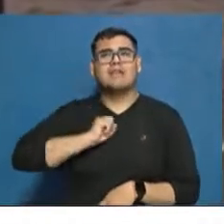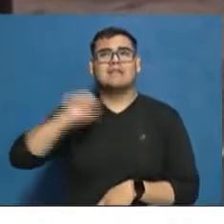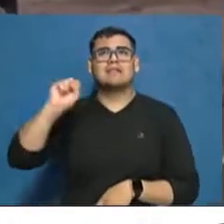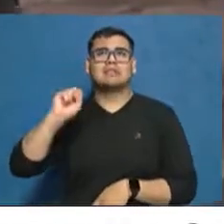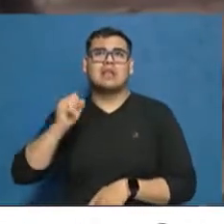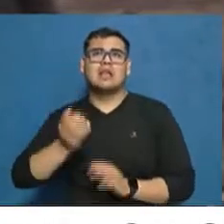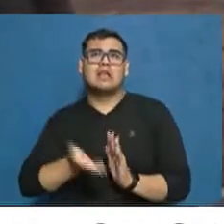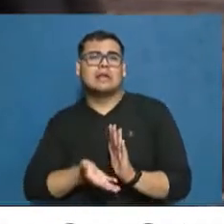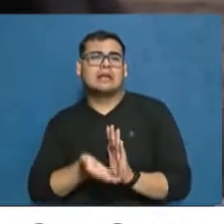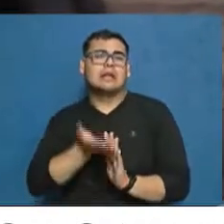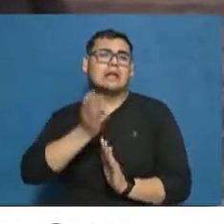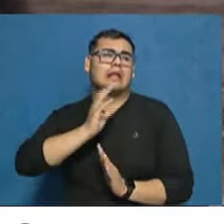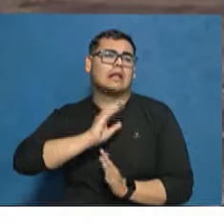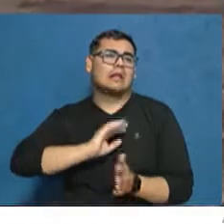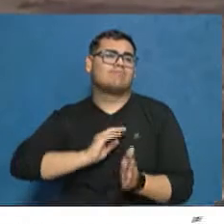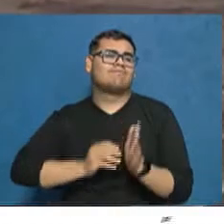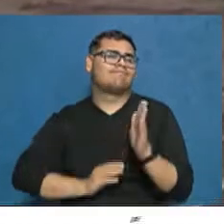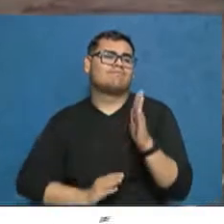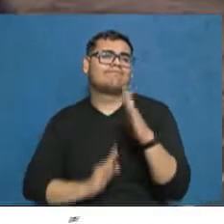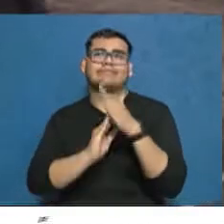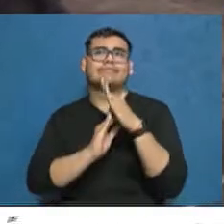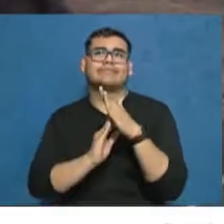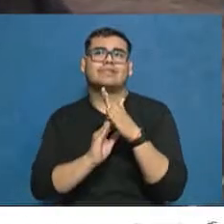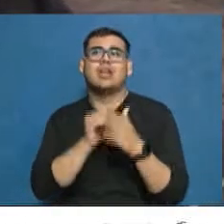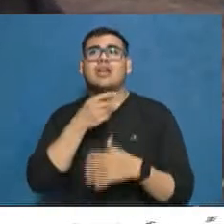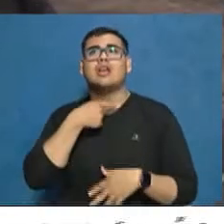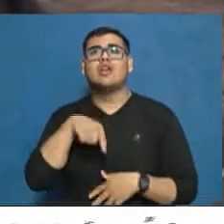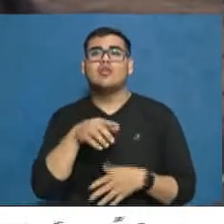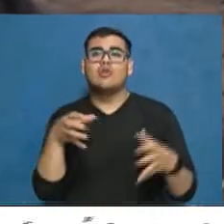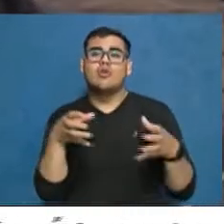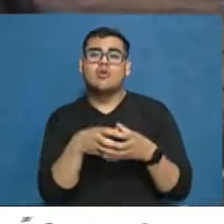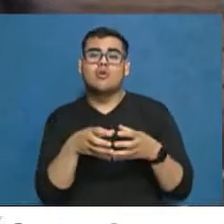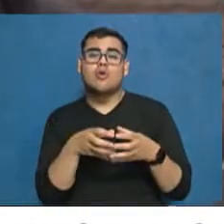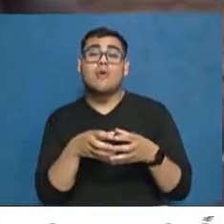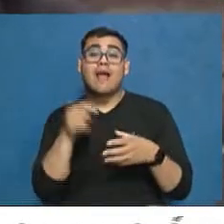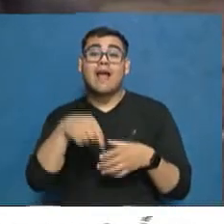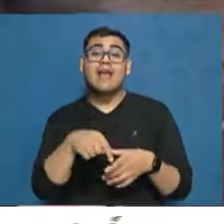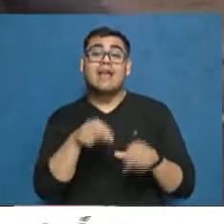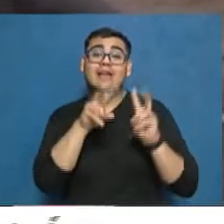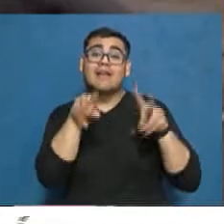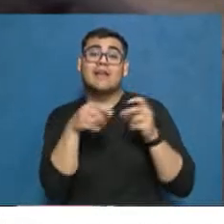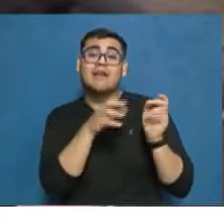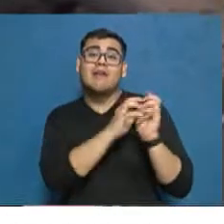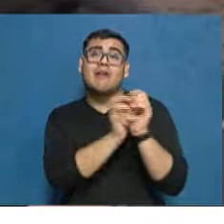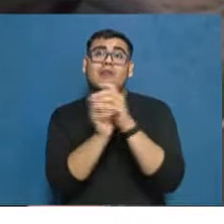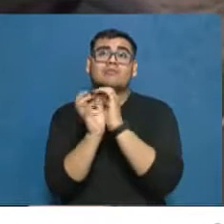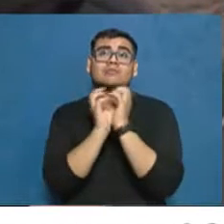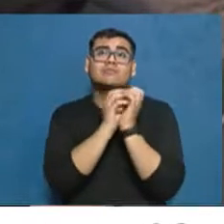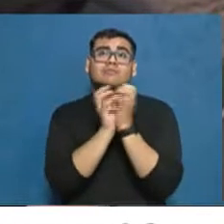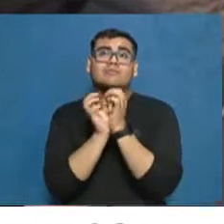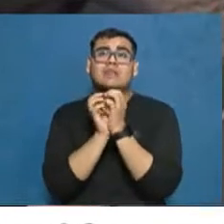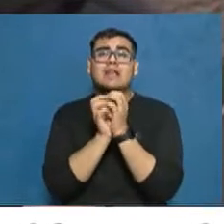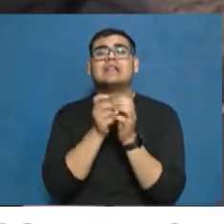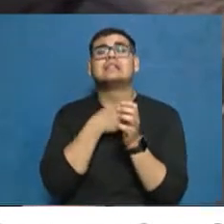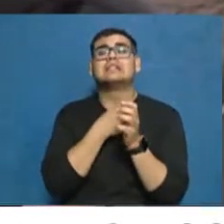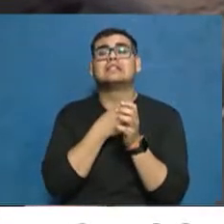muy alta en la Argentina, así que vamos a, en el ámbito de la paritaria, vamos a tratar de llegar a lo